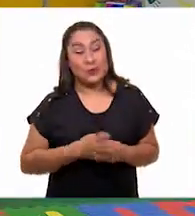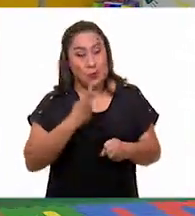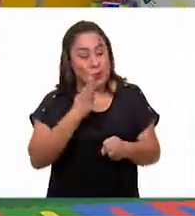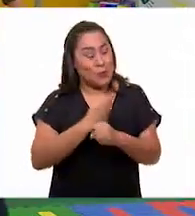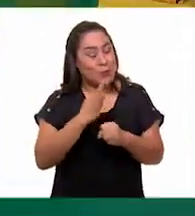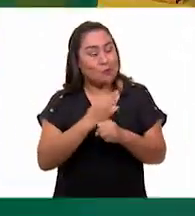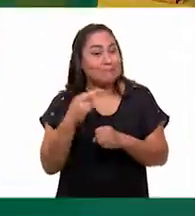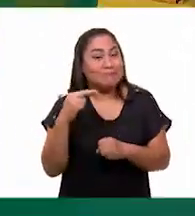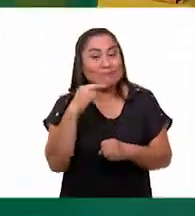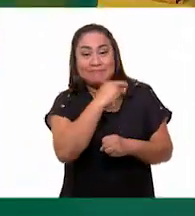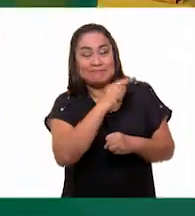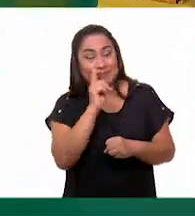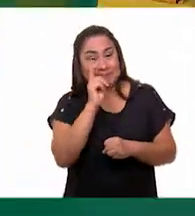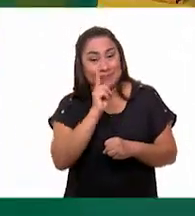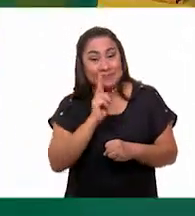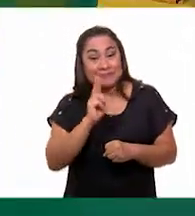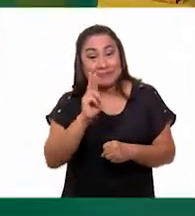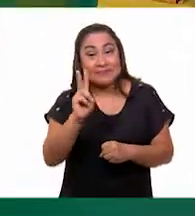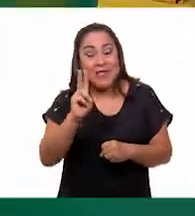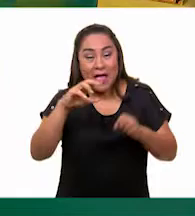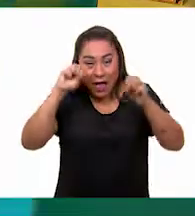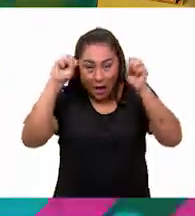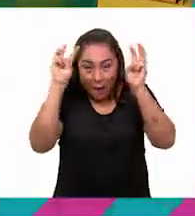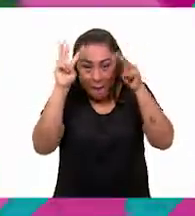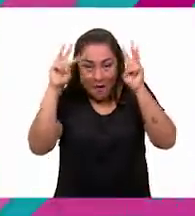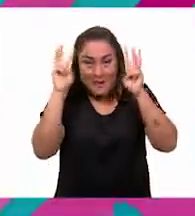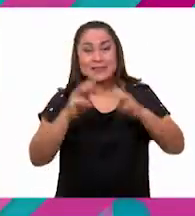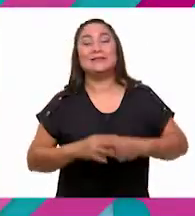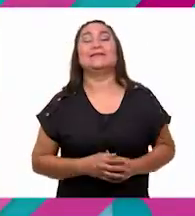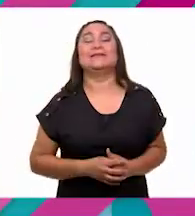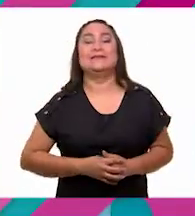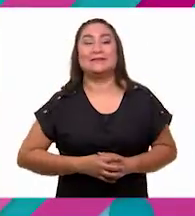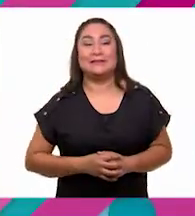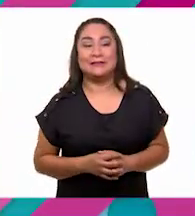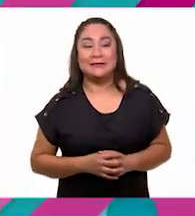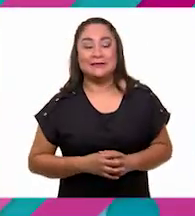de inmediato con... ¡Ajo listo!